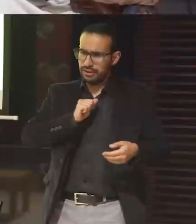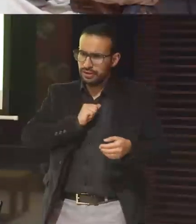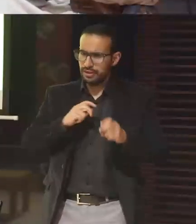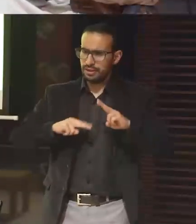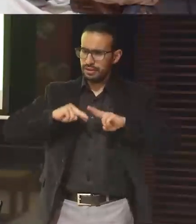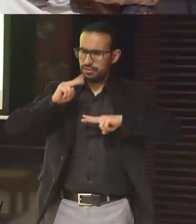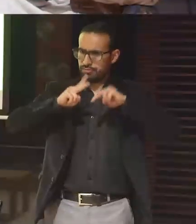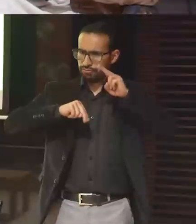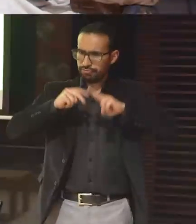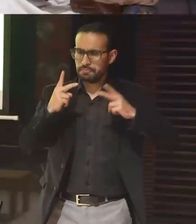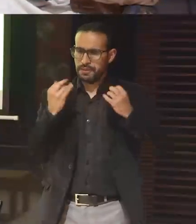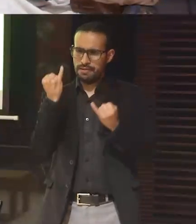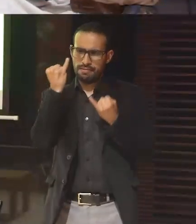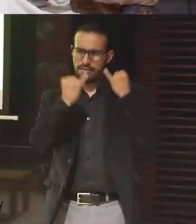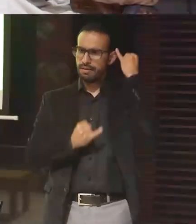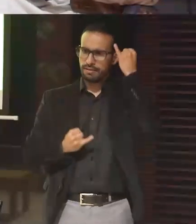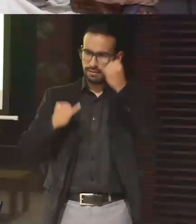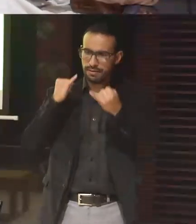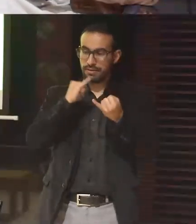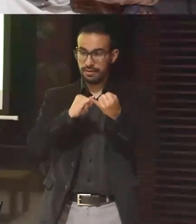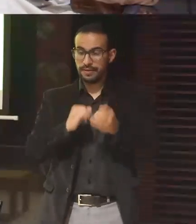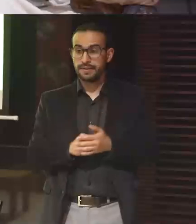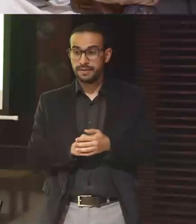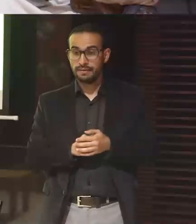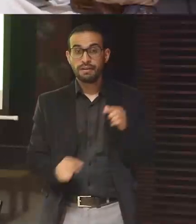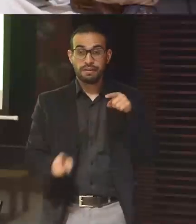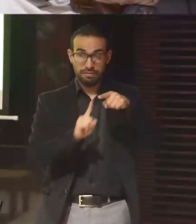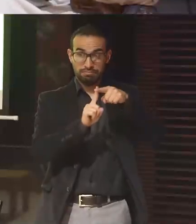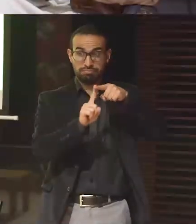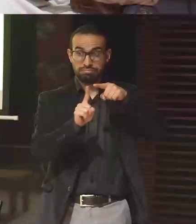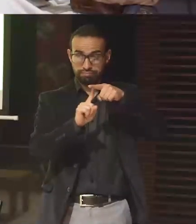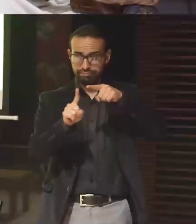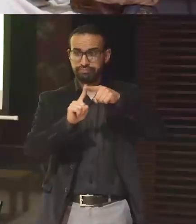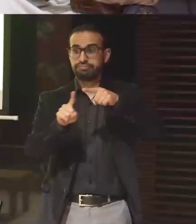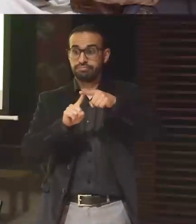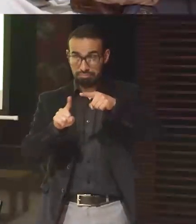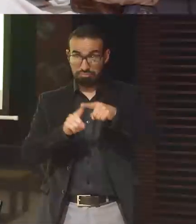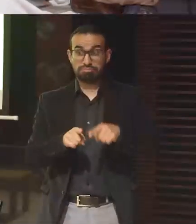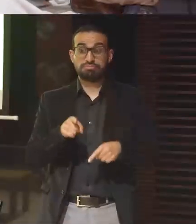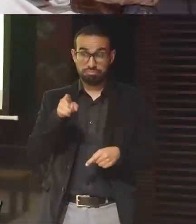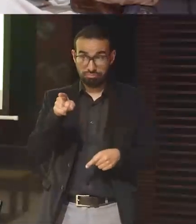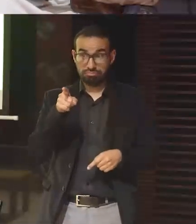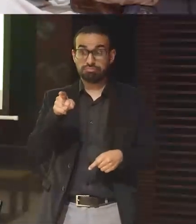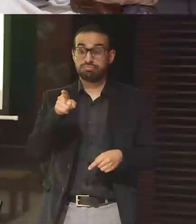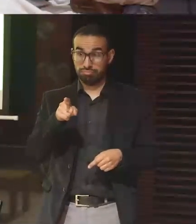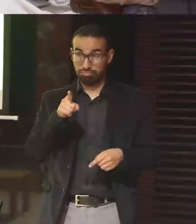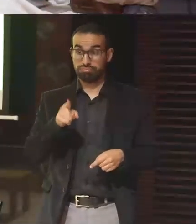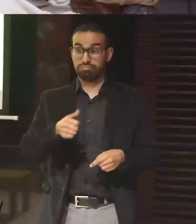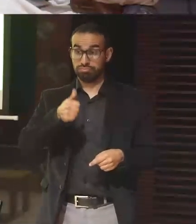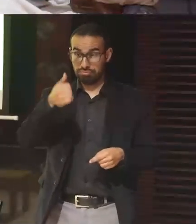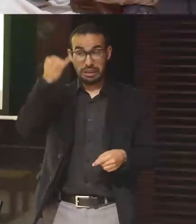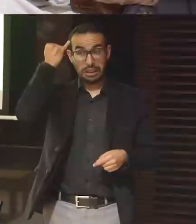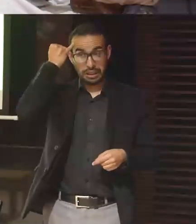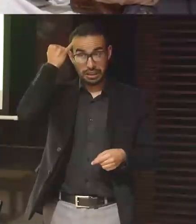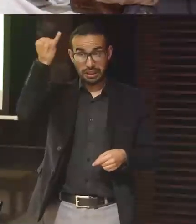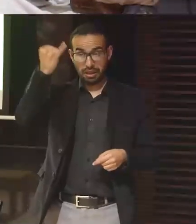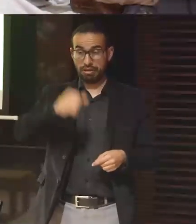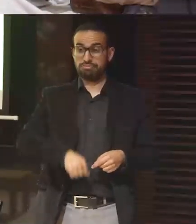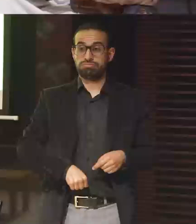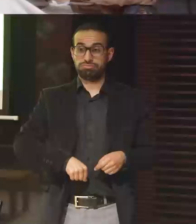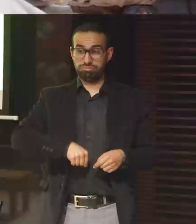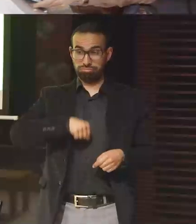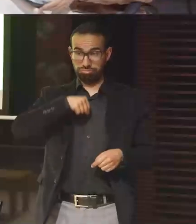la identidad, Transmilenio arrancó siendo un gran orgullo de Bogotá, que con el